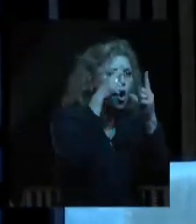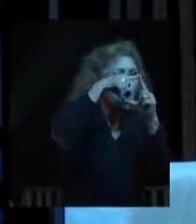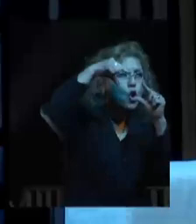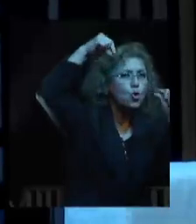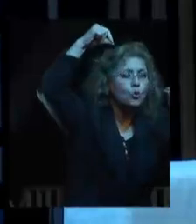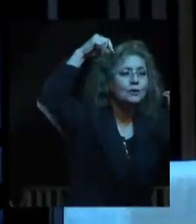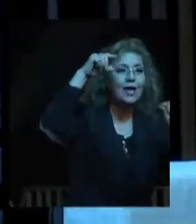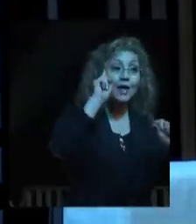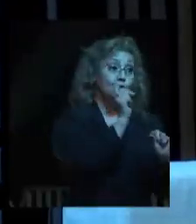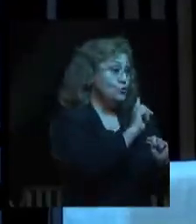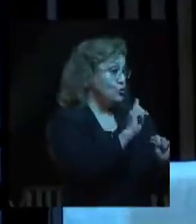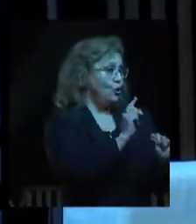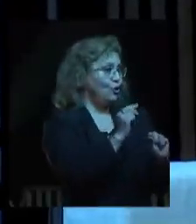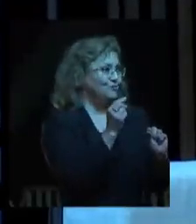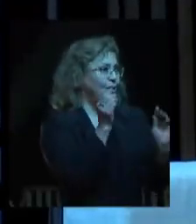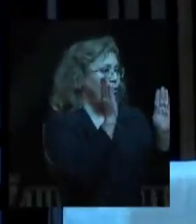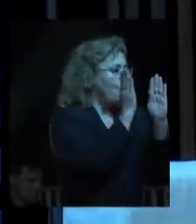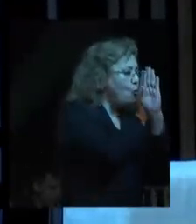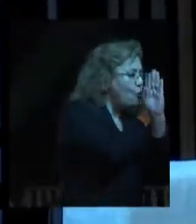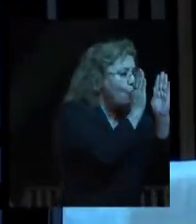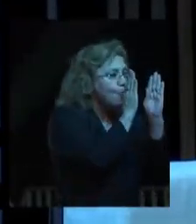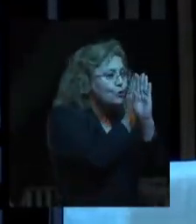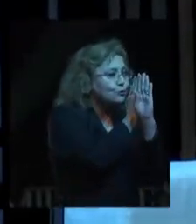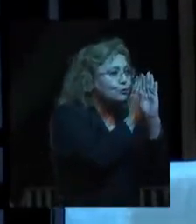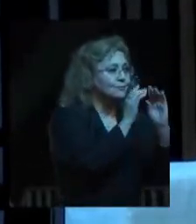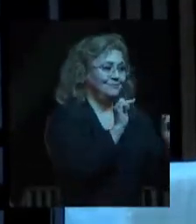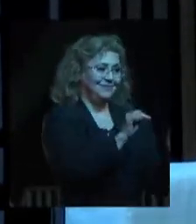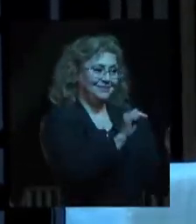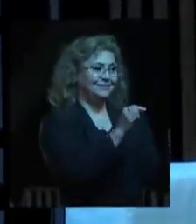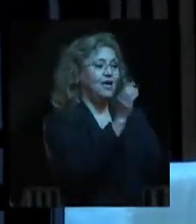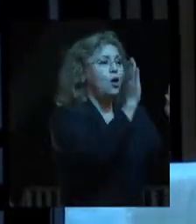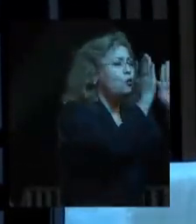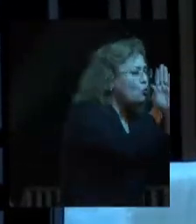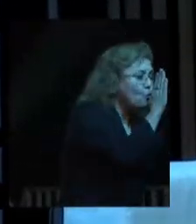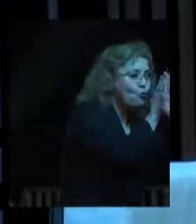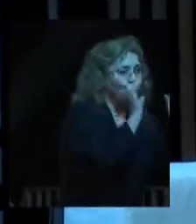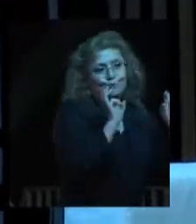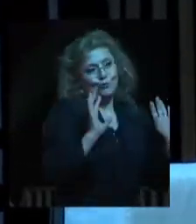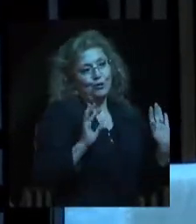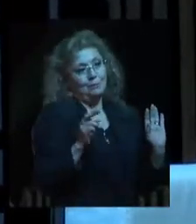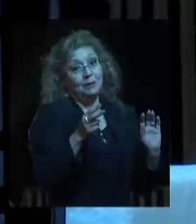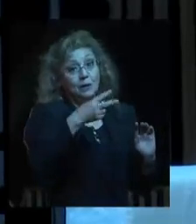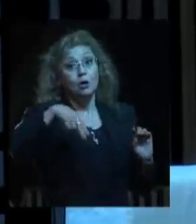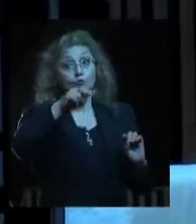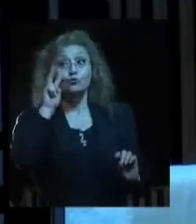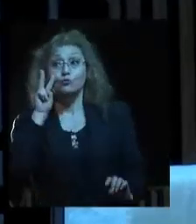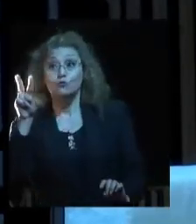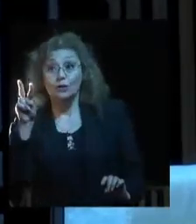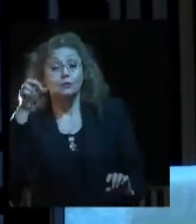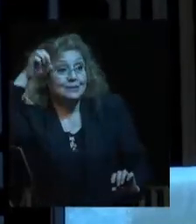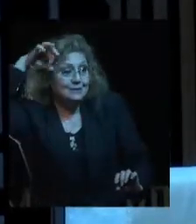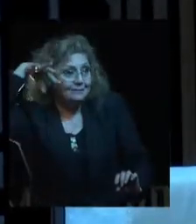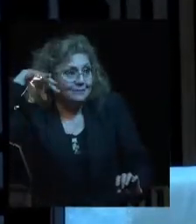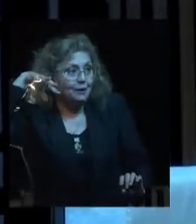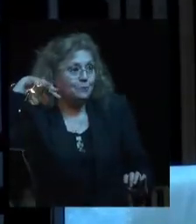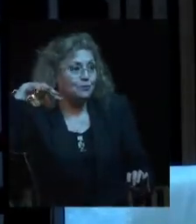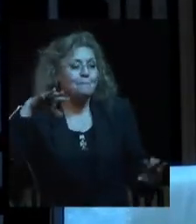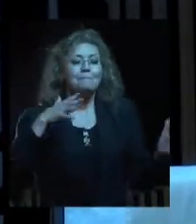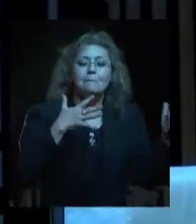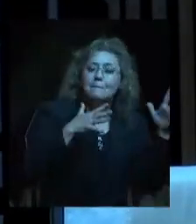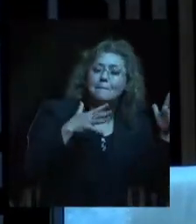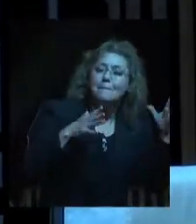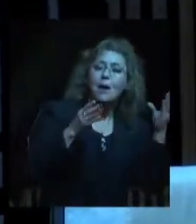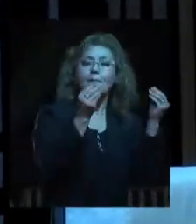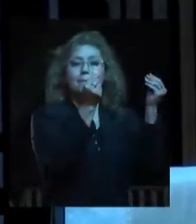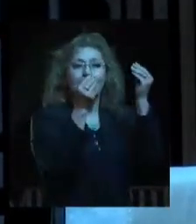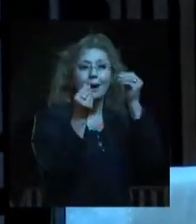es el lado oculto de la luna. La luna tiene un lado oculto, que ahora lo hemos visto y que sabemos que es más o menos